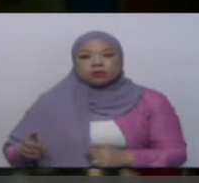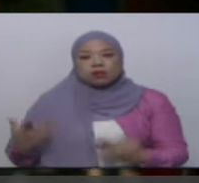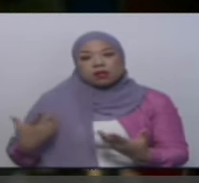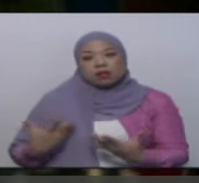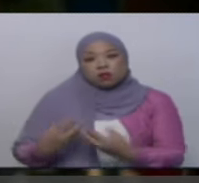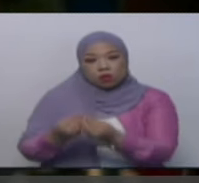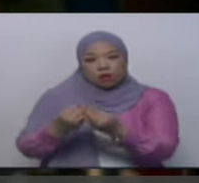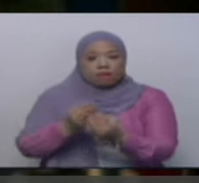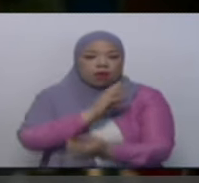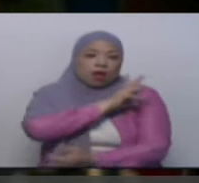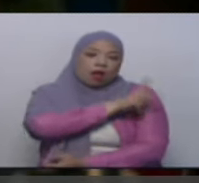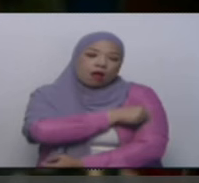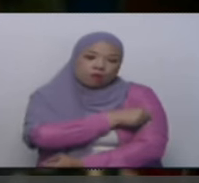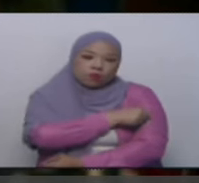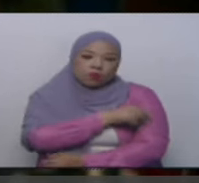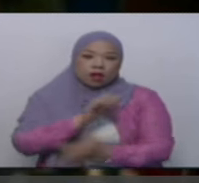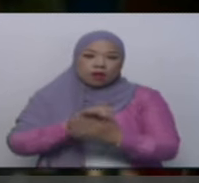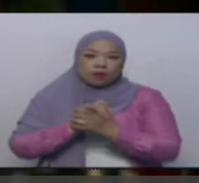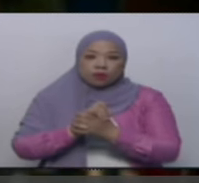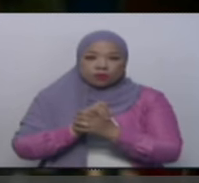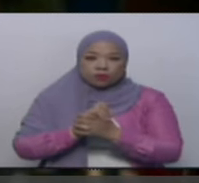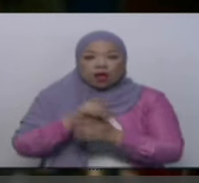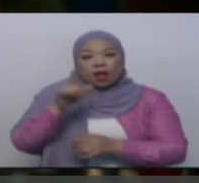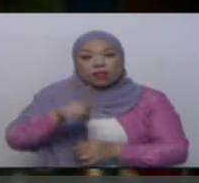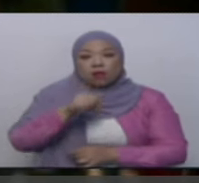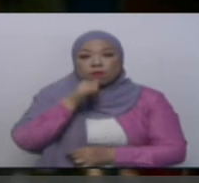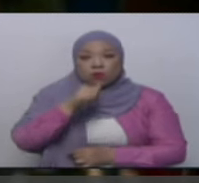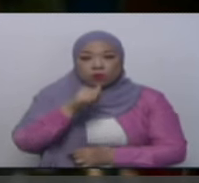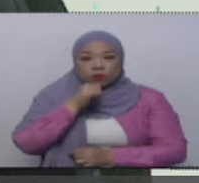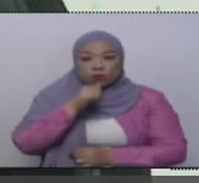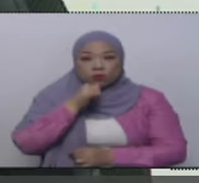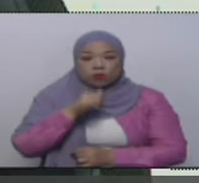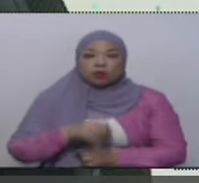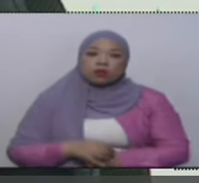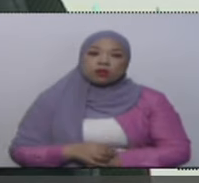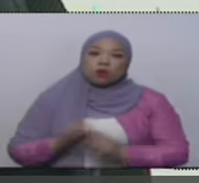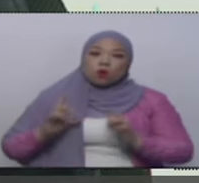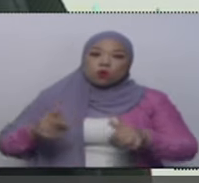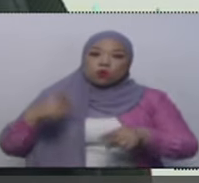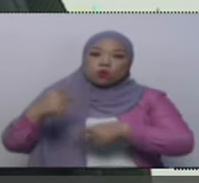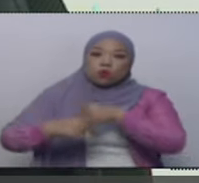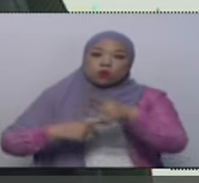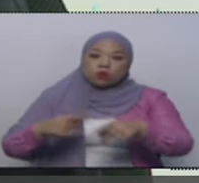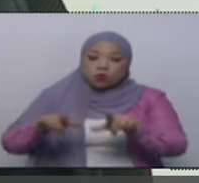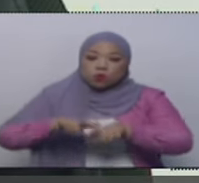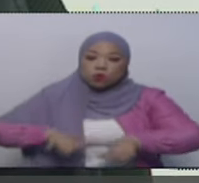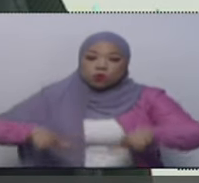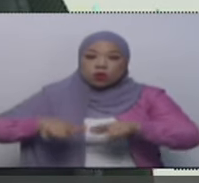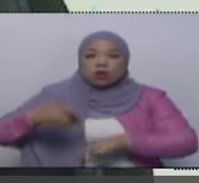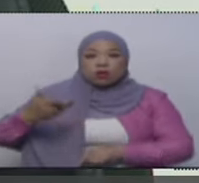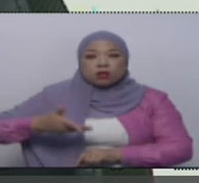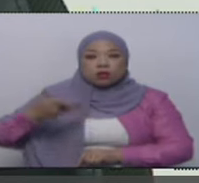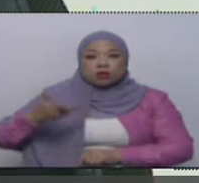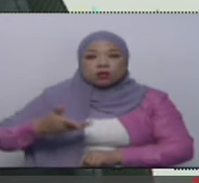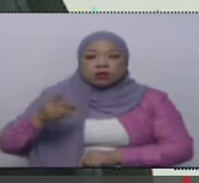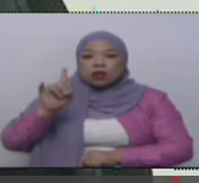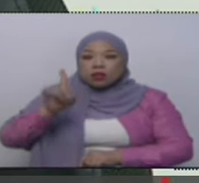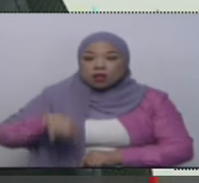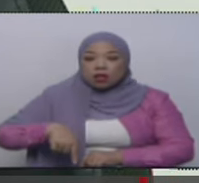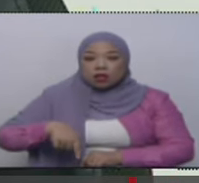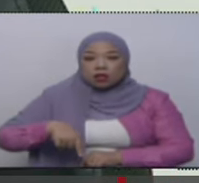causa palestina, y a usted también ha anunciado que se ha iniciado pues un espacio importante para